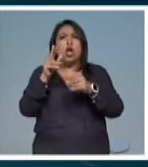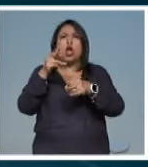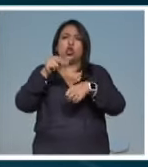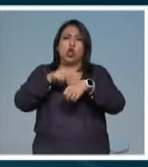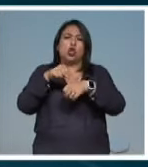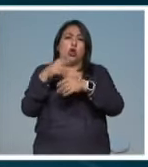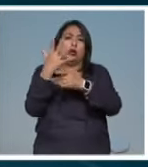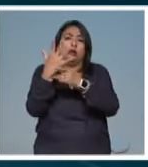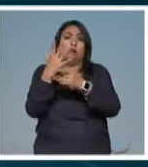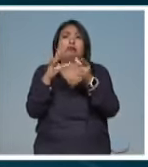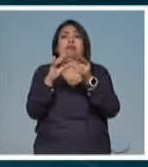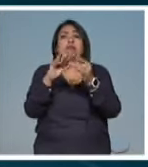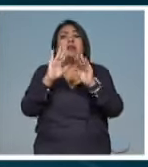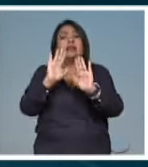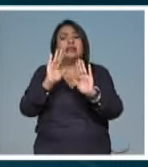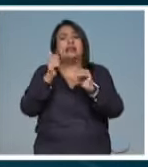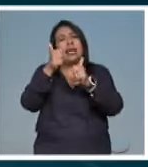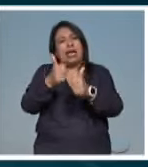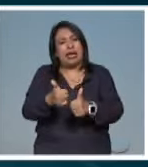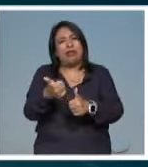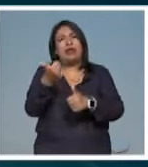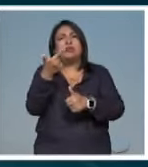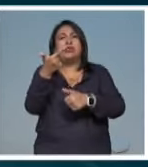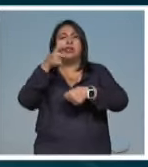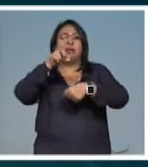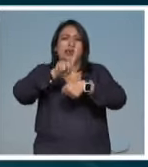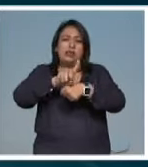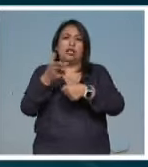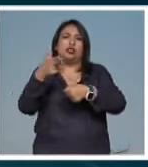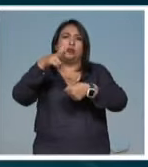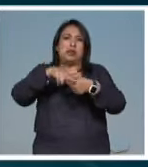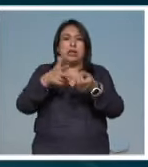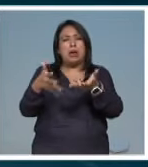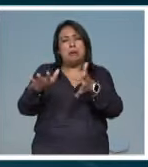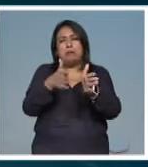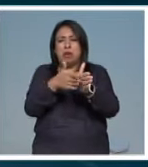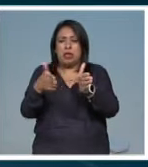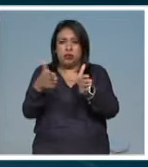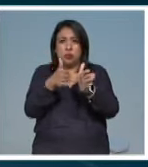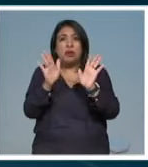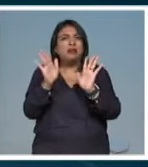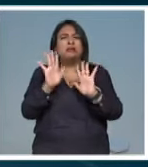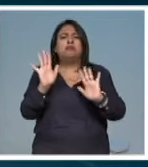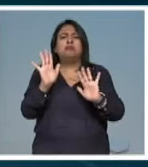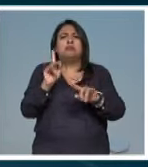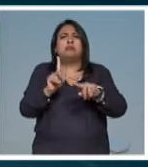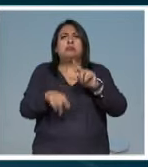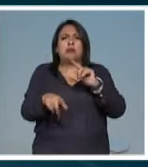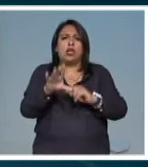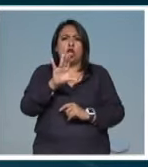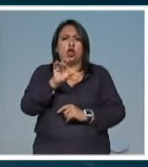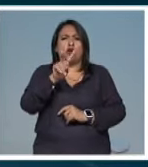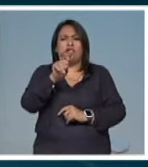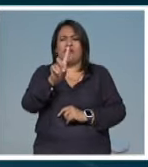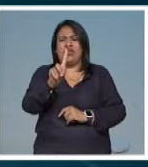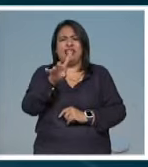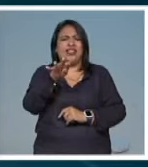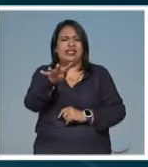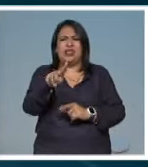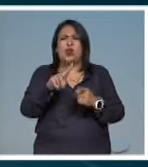que va a permanecer hasta 7 días en el hospital, más o menos es lo que calculan, y se ha descartado que tenga COVID-19